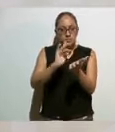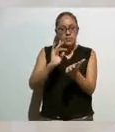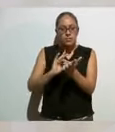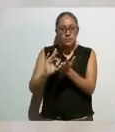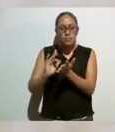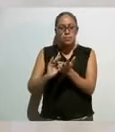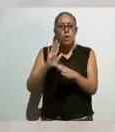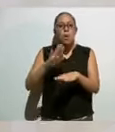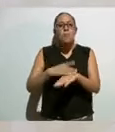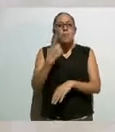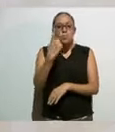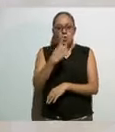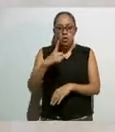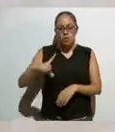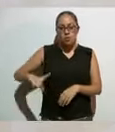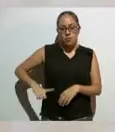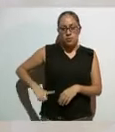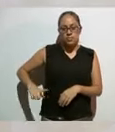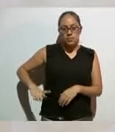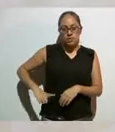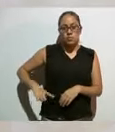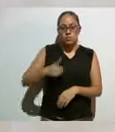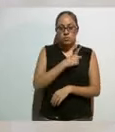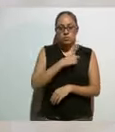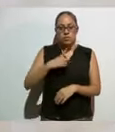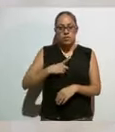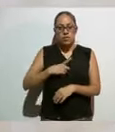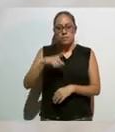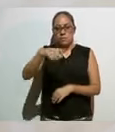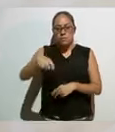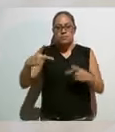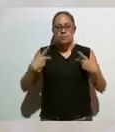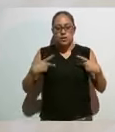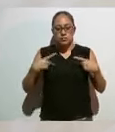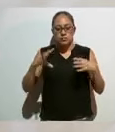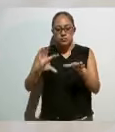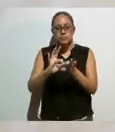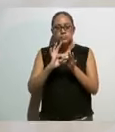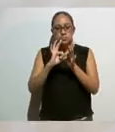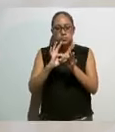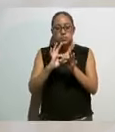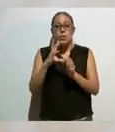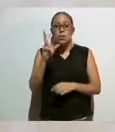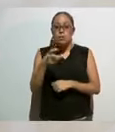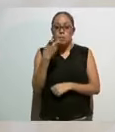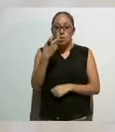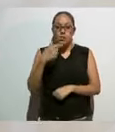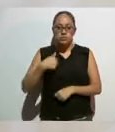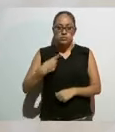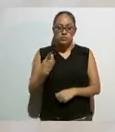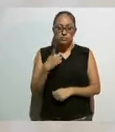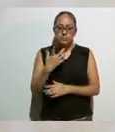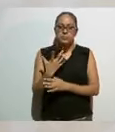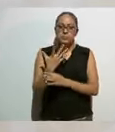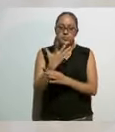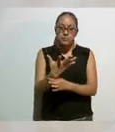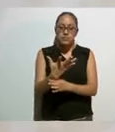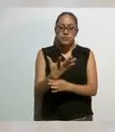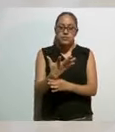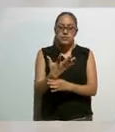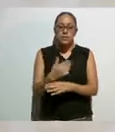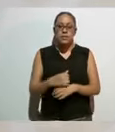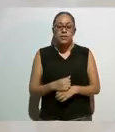del pueblo, repito. Y por eso di la instrucción de que